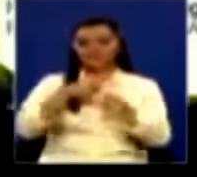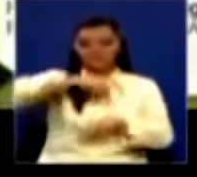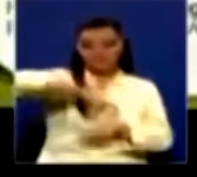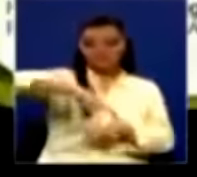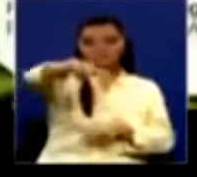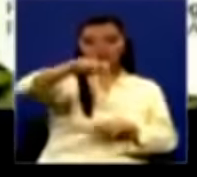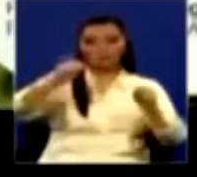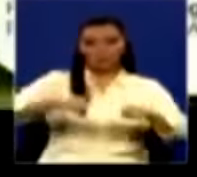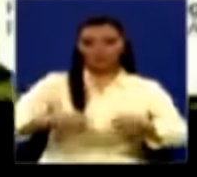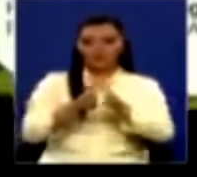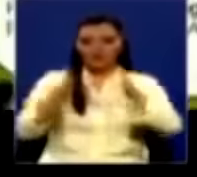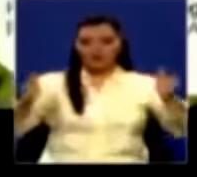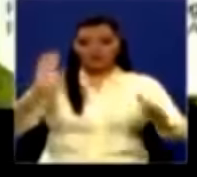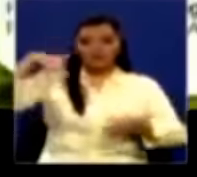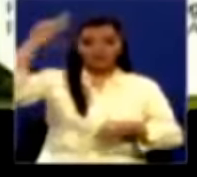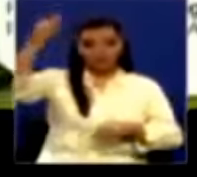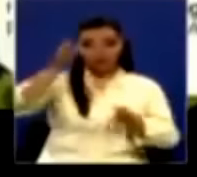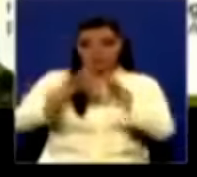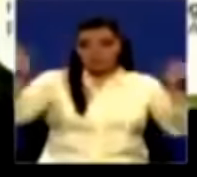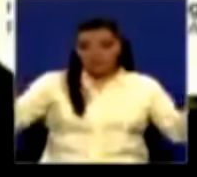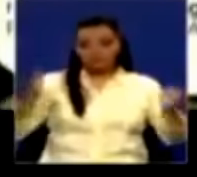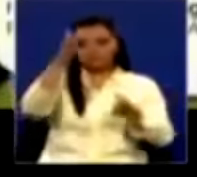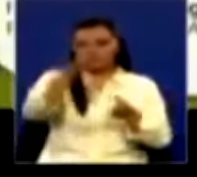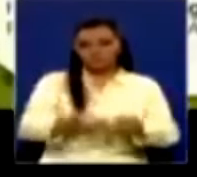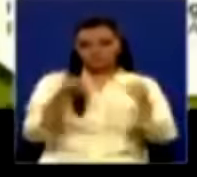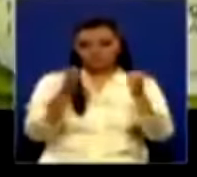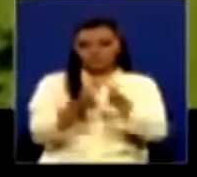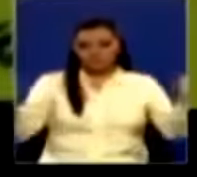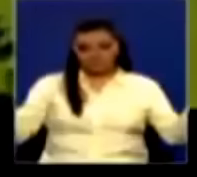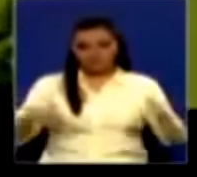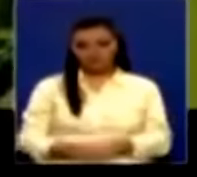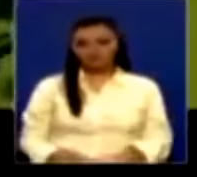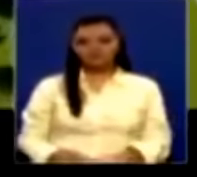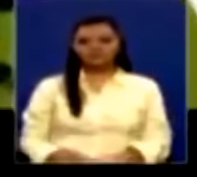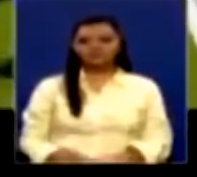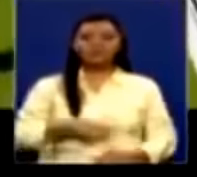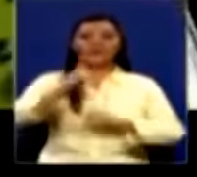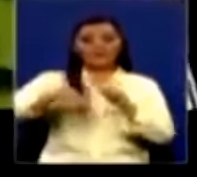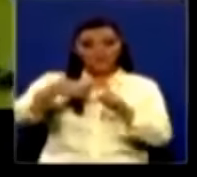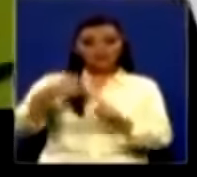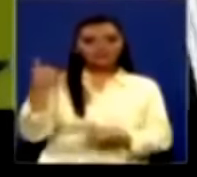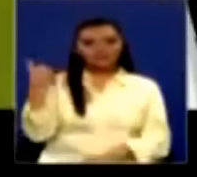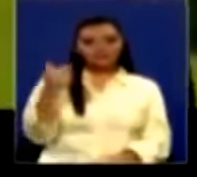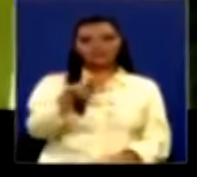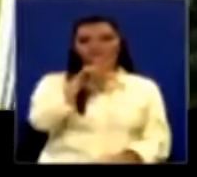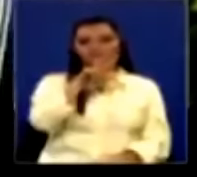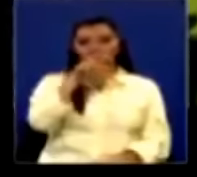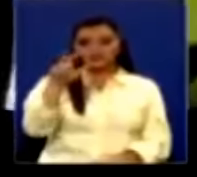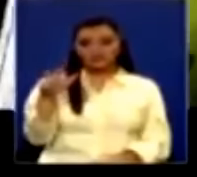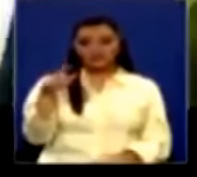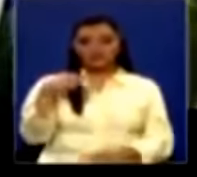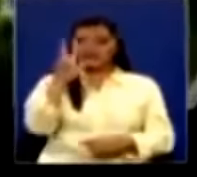central que permitirá ampliaciones si el flujo de vehículos lo demanda a futuro. Además, cuenta con 3 intercambiadores de